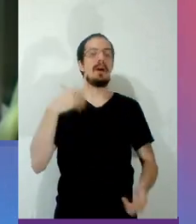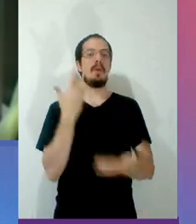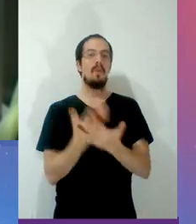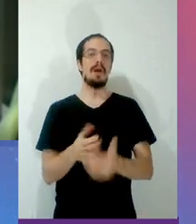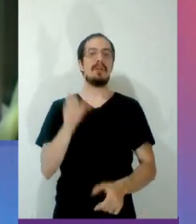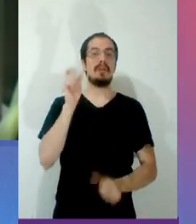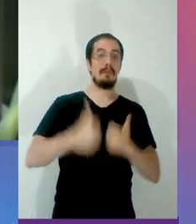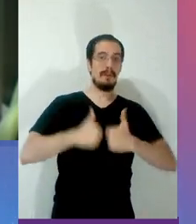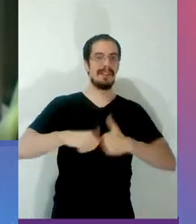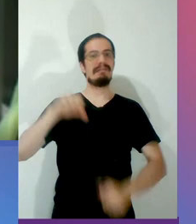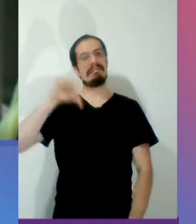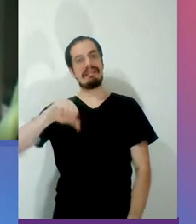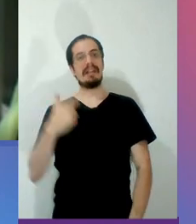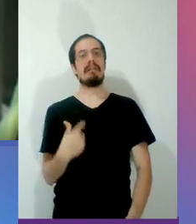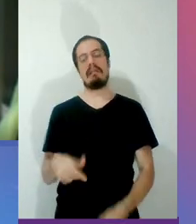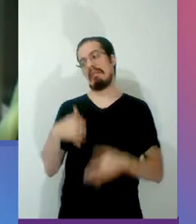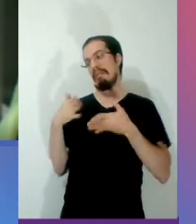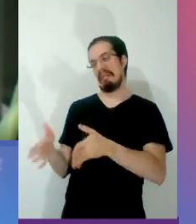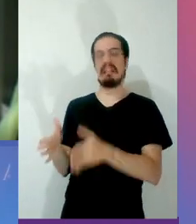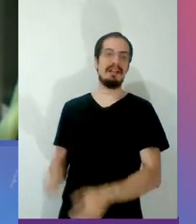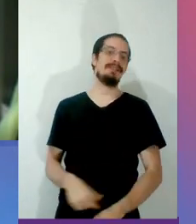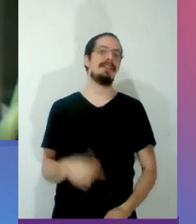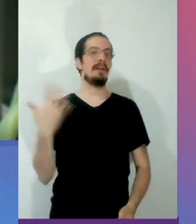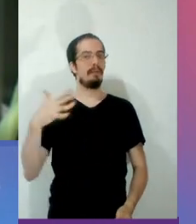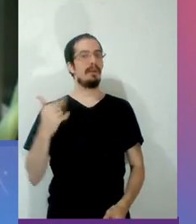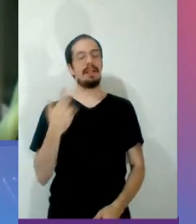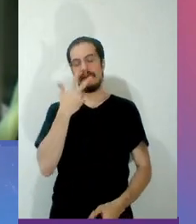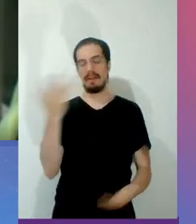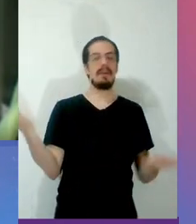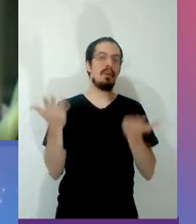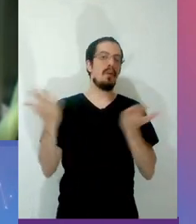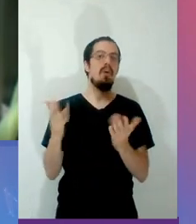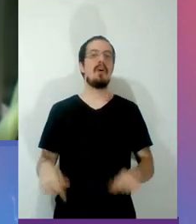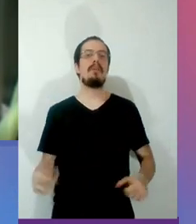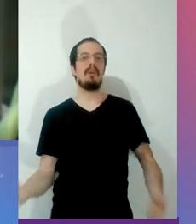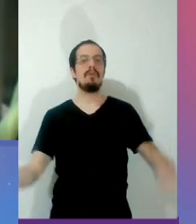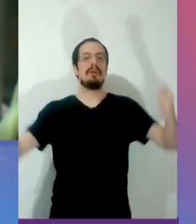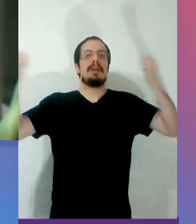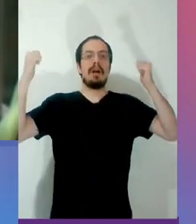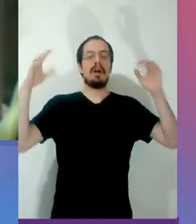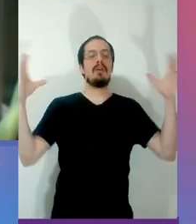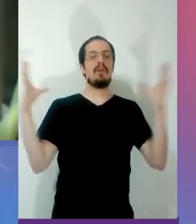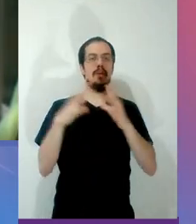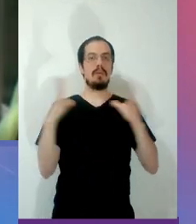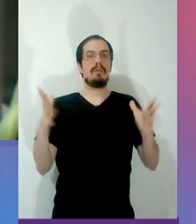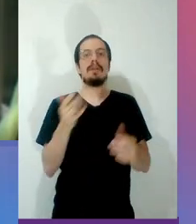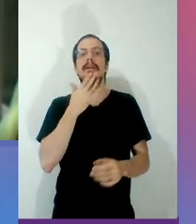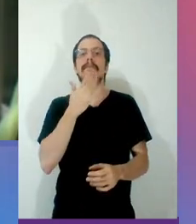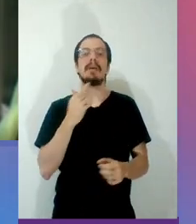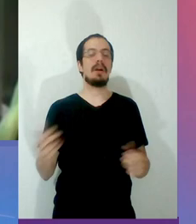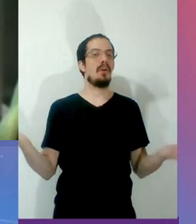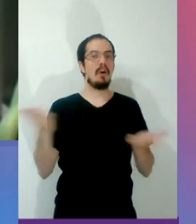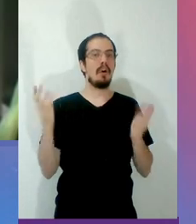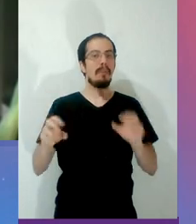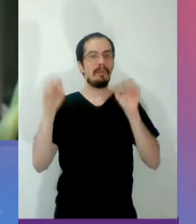Y aparte de fortalecer en ese sentido el equipo de salud, fortalecerlo también con las capacitaciones,